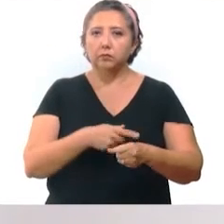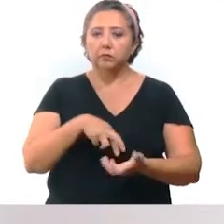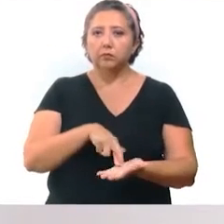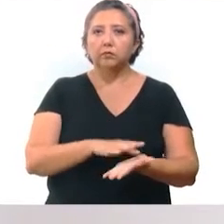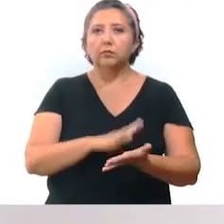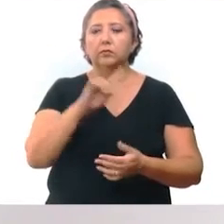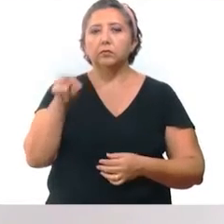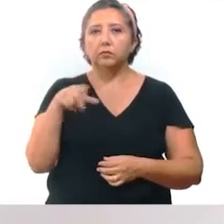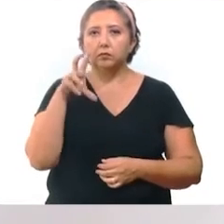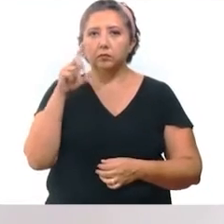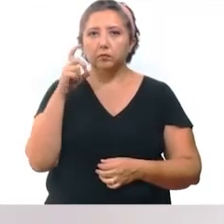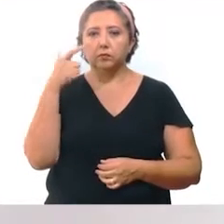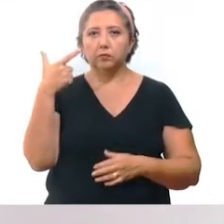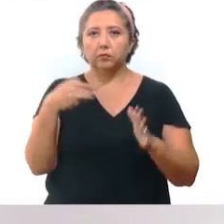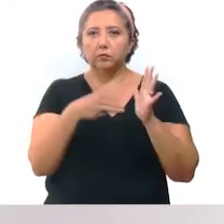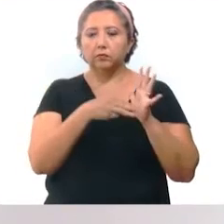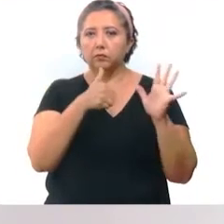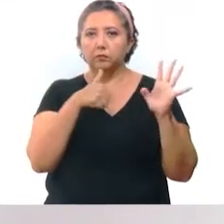contagios registrados, que son